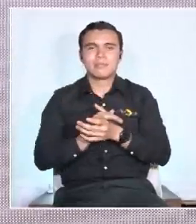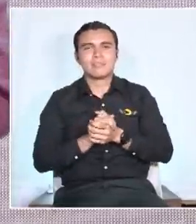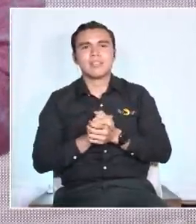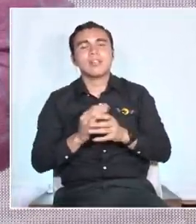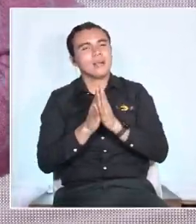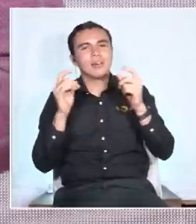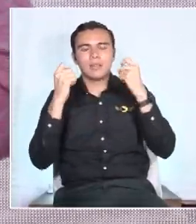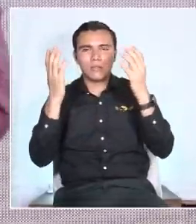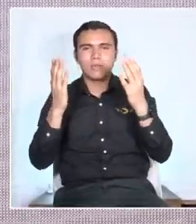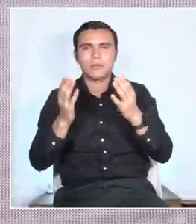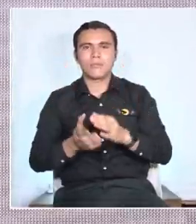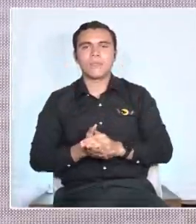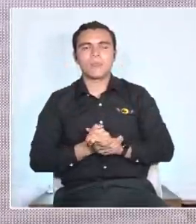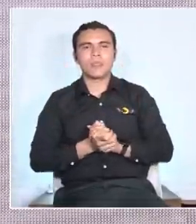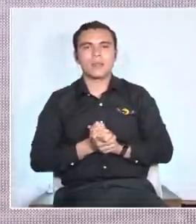Aleluya.